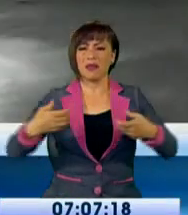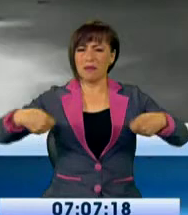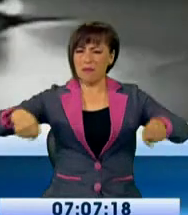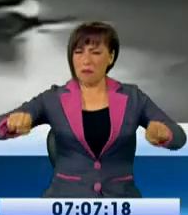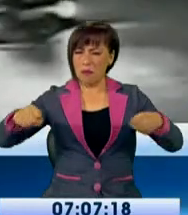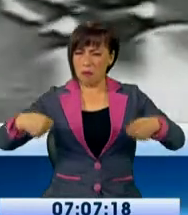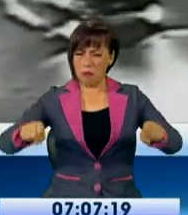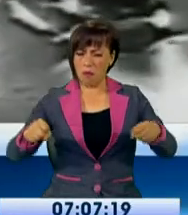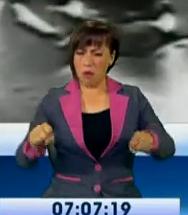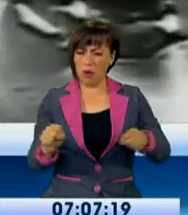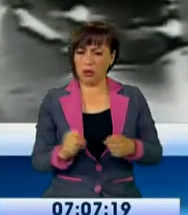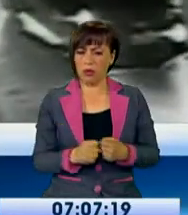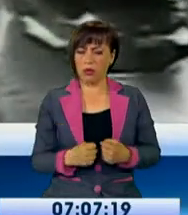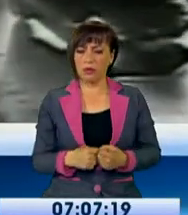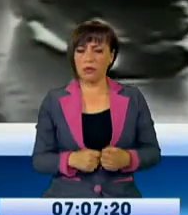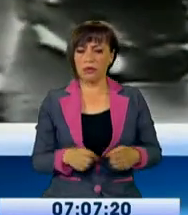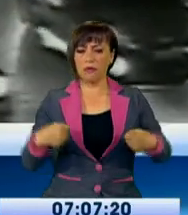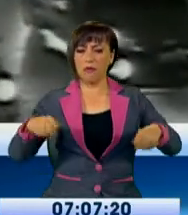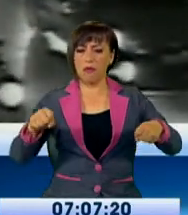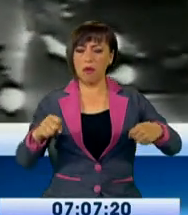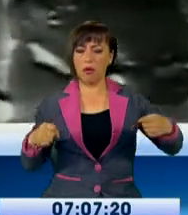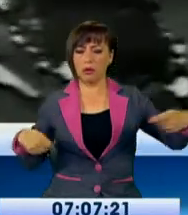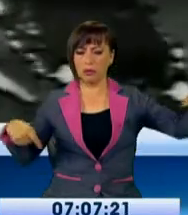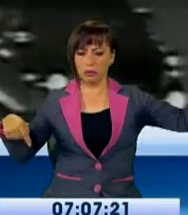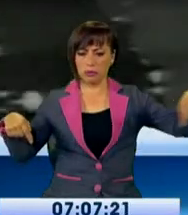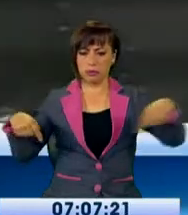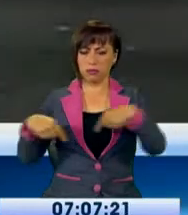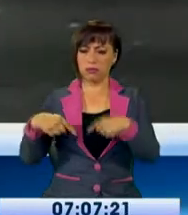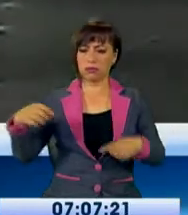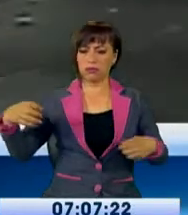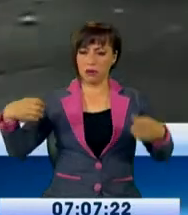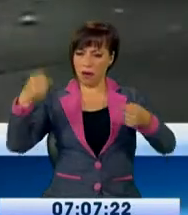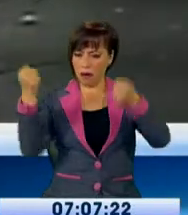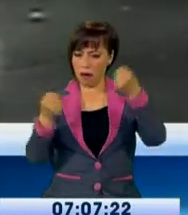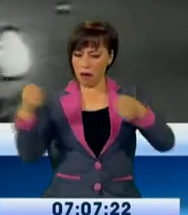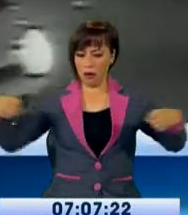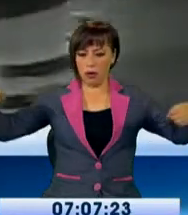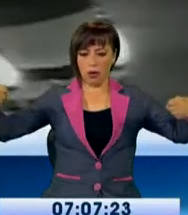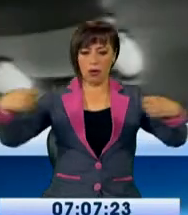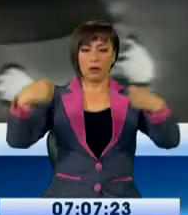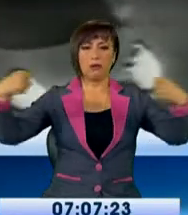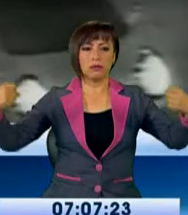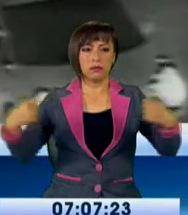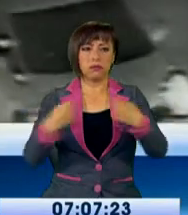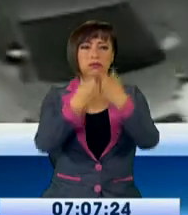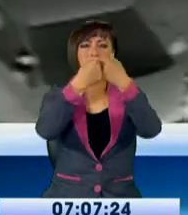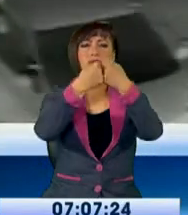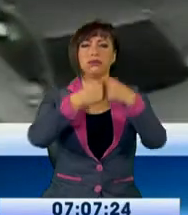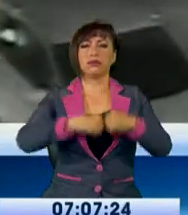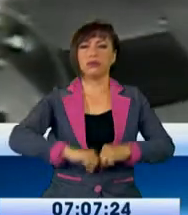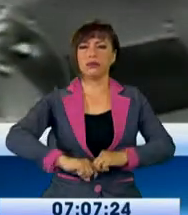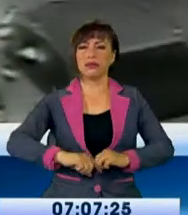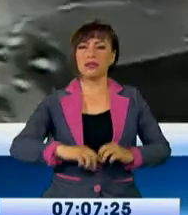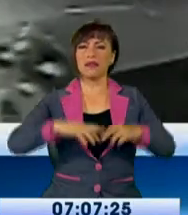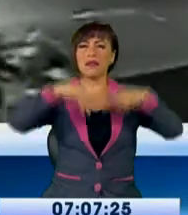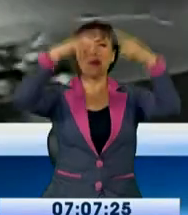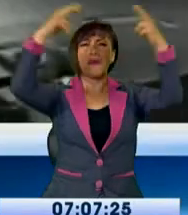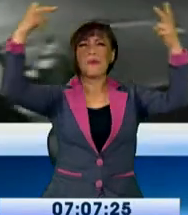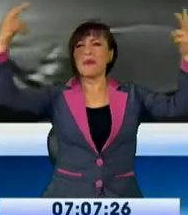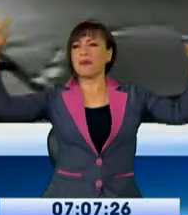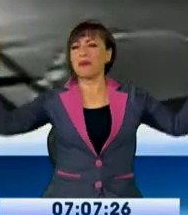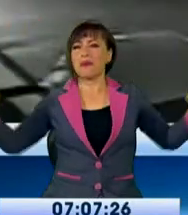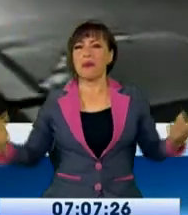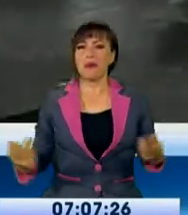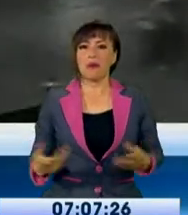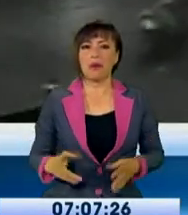que se dirigía en sentido contrario. Ambos conductores volaron por los aires. Y de ellos, uno se